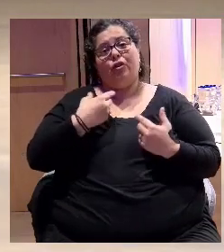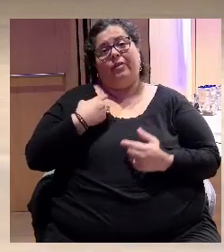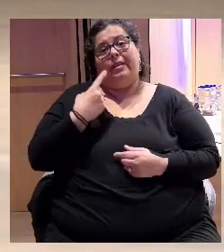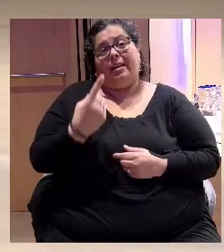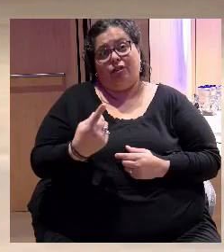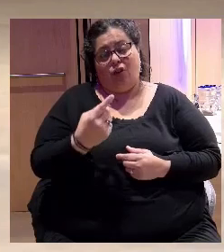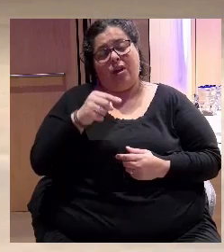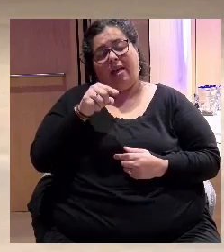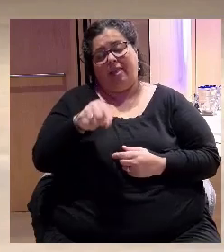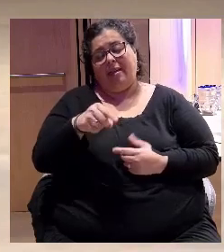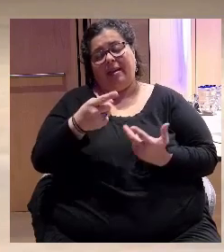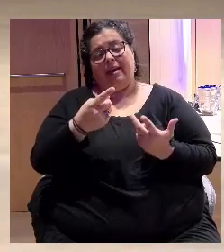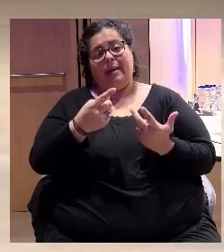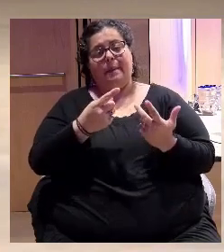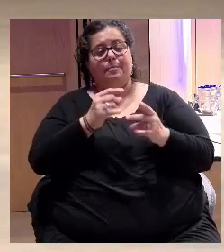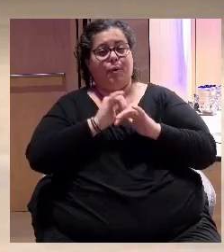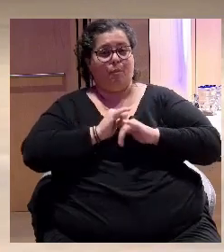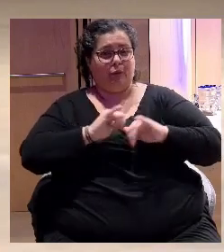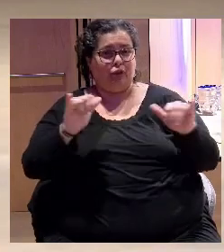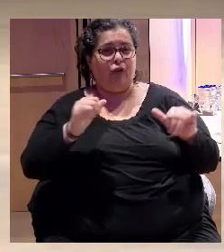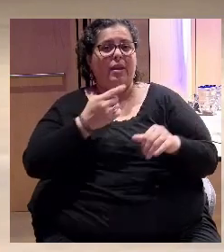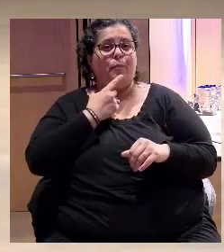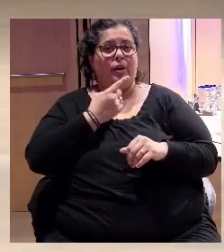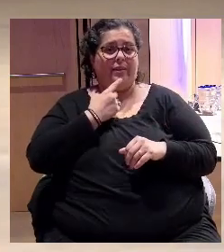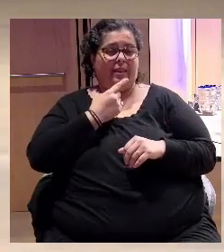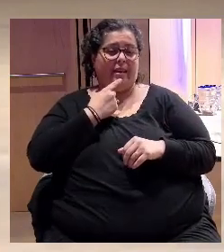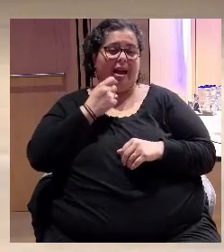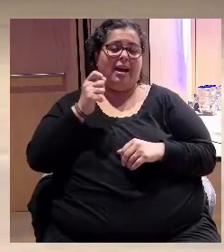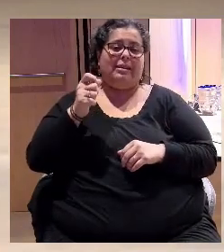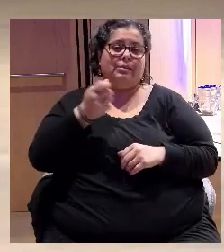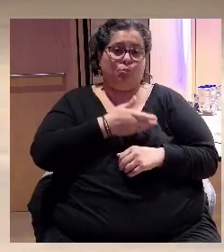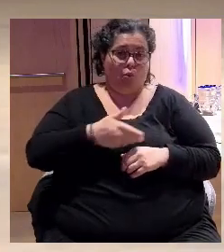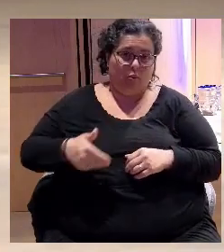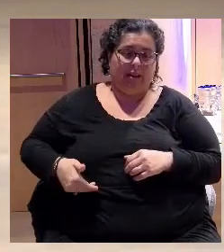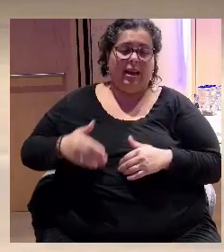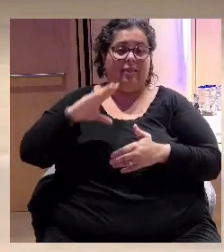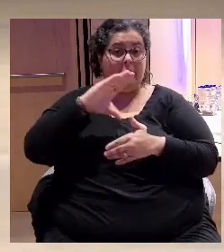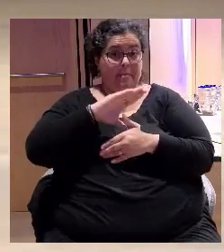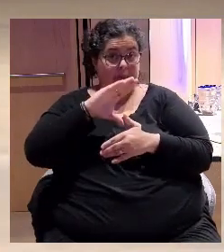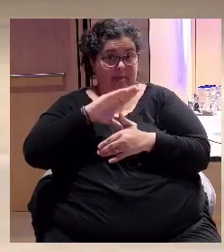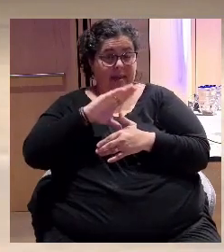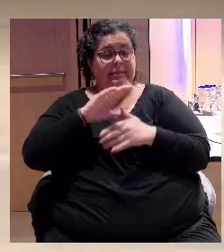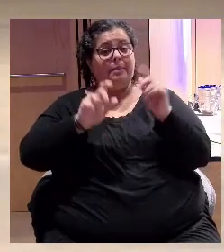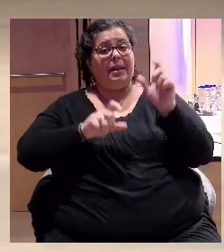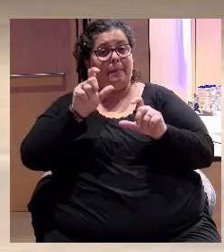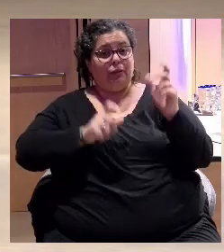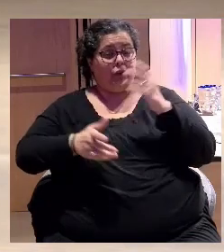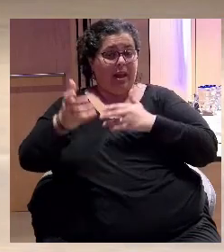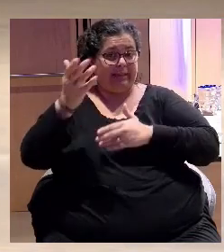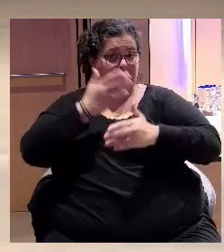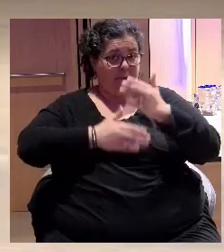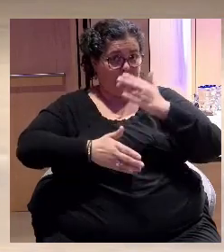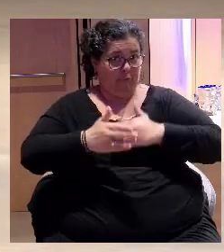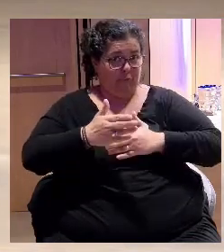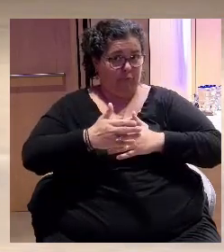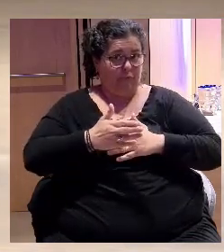para Afrodescendientes del Ministerio de Desarrollo Social. Creo que con este me escucho mejor. Ahí